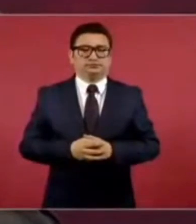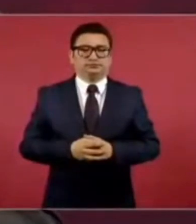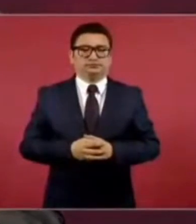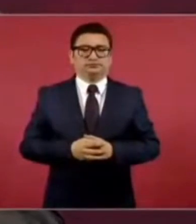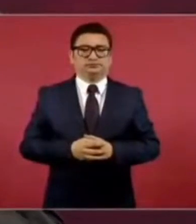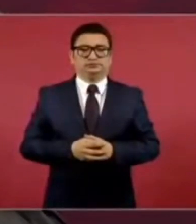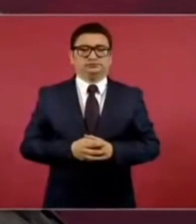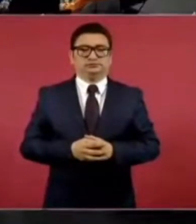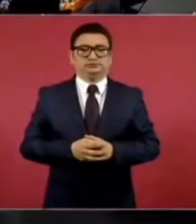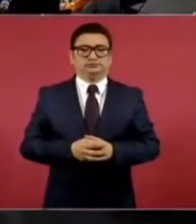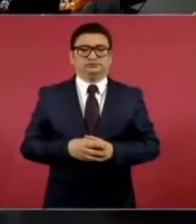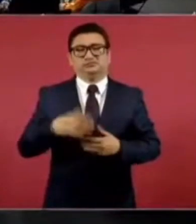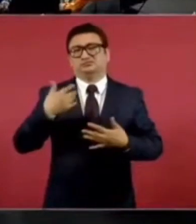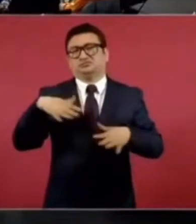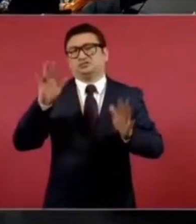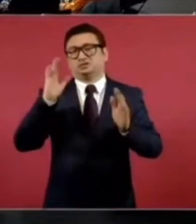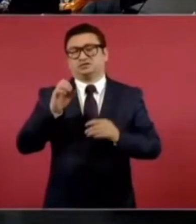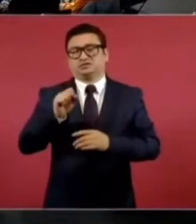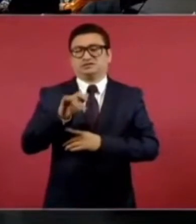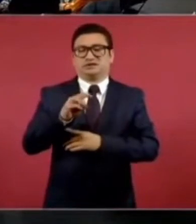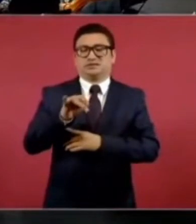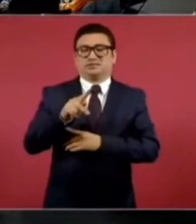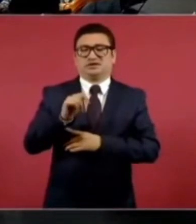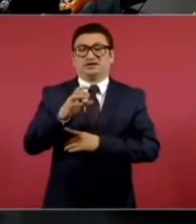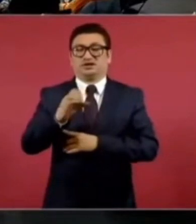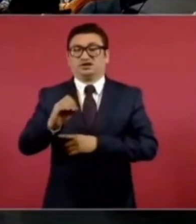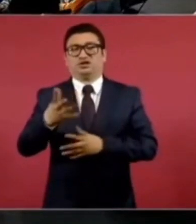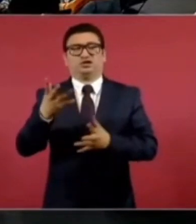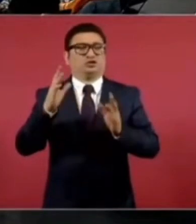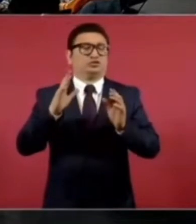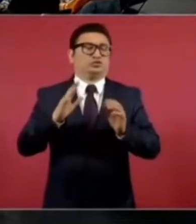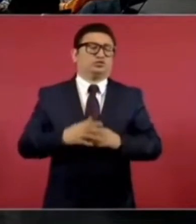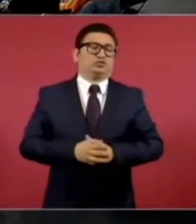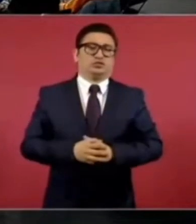No sé, Sarmiento y